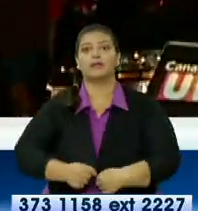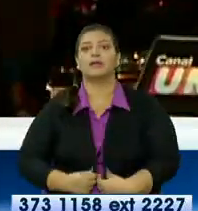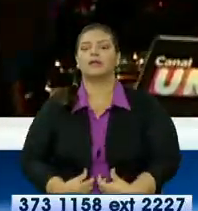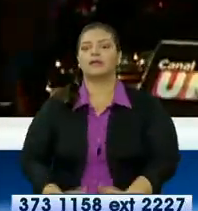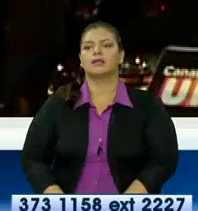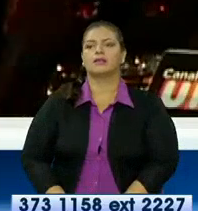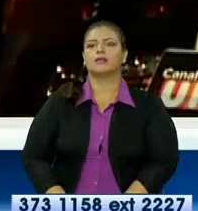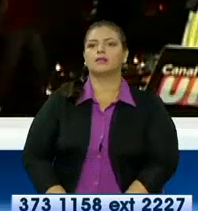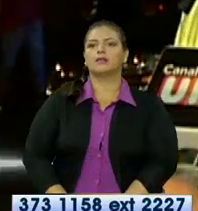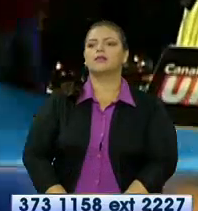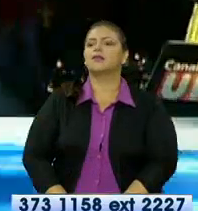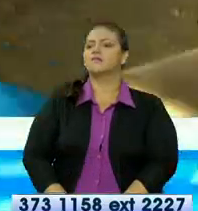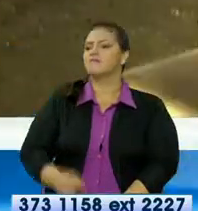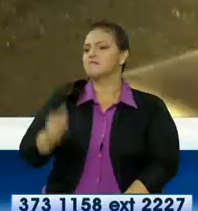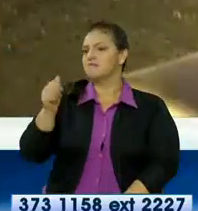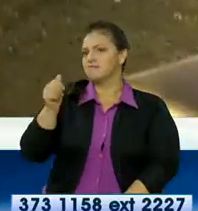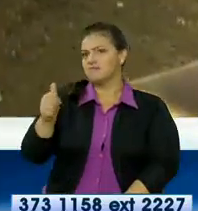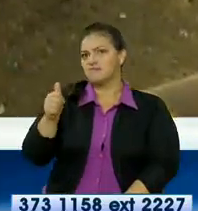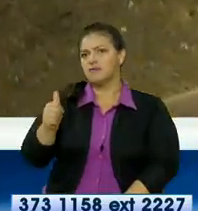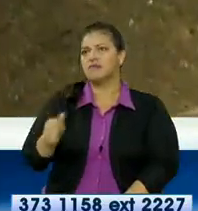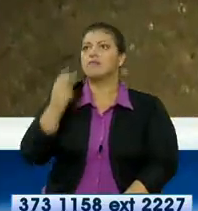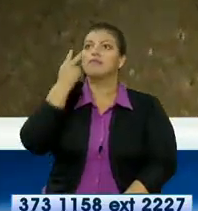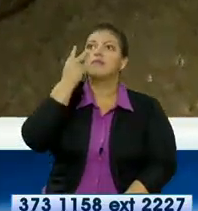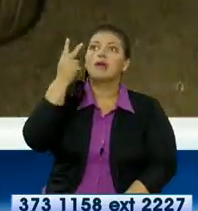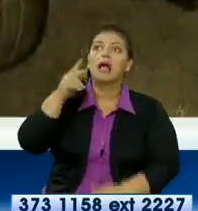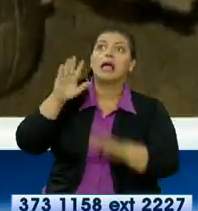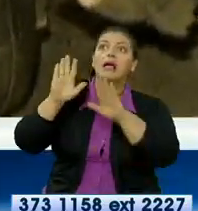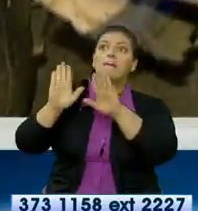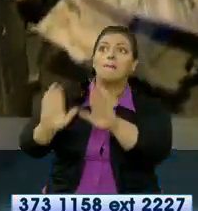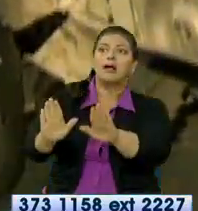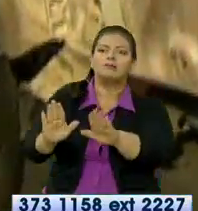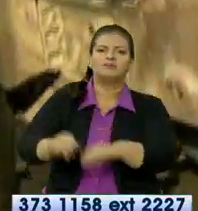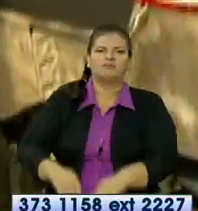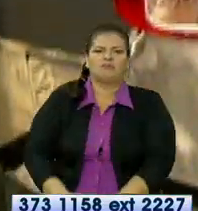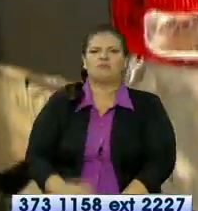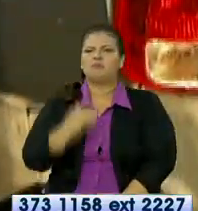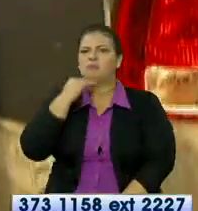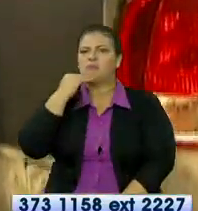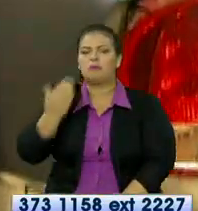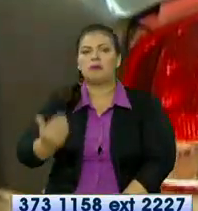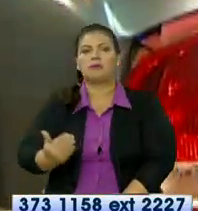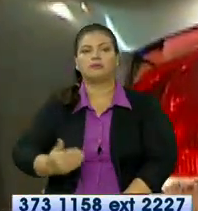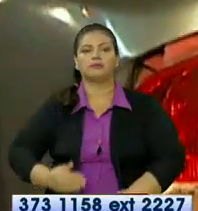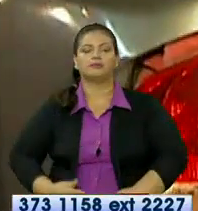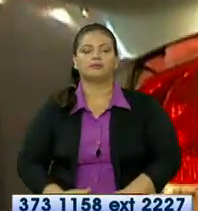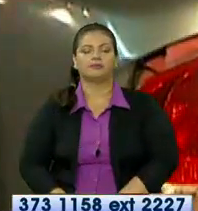señor. Entonces se le harán a los dos. Informó Jorge Salazar.